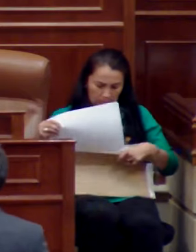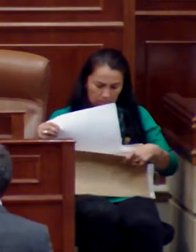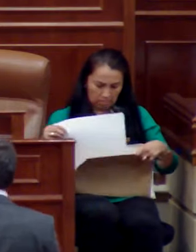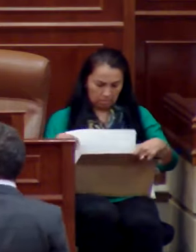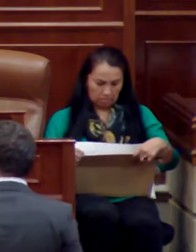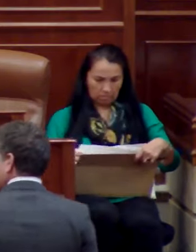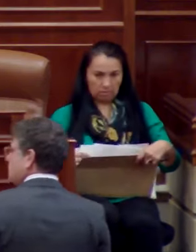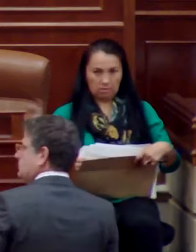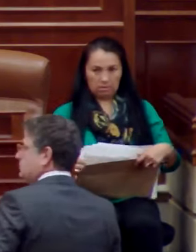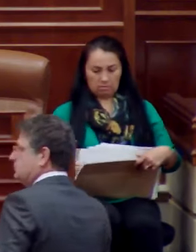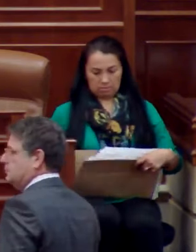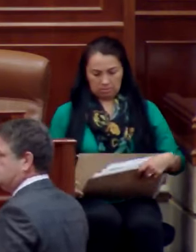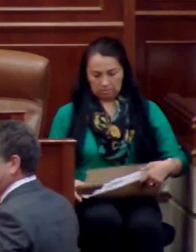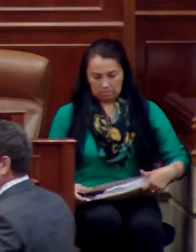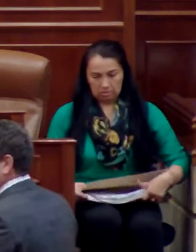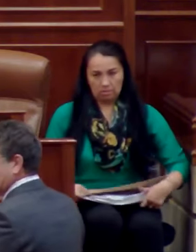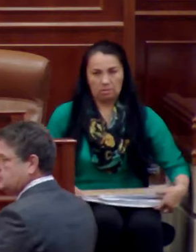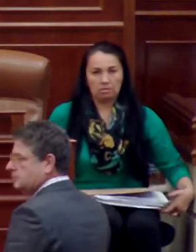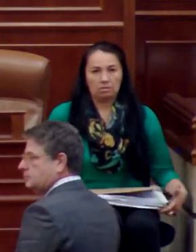Corte